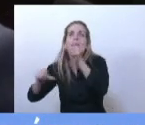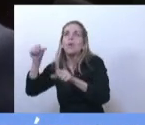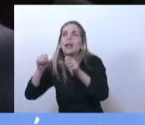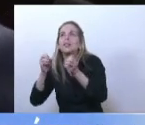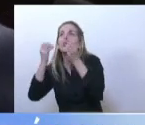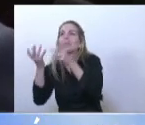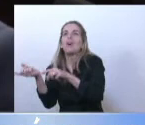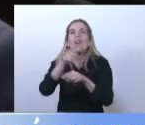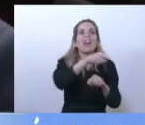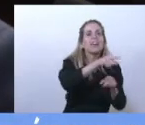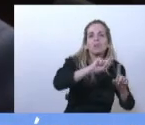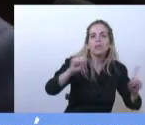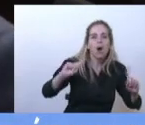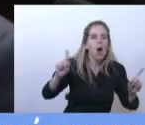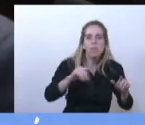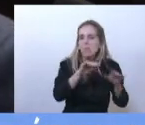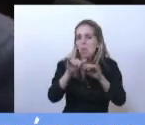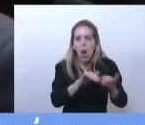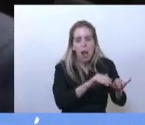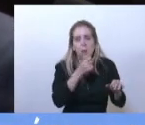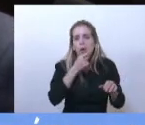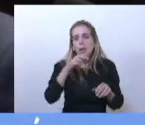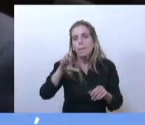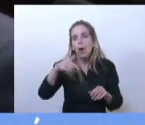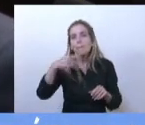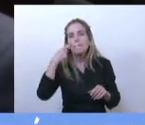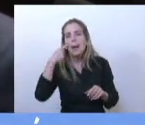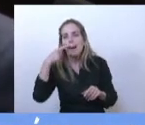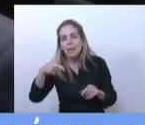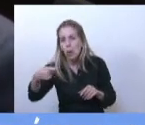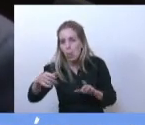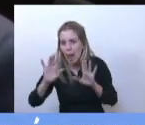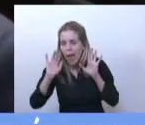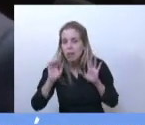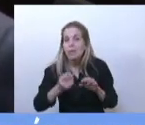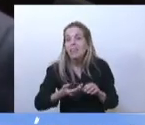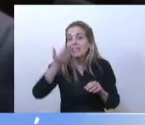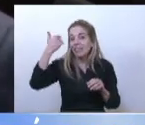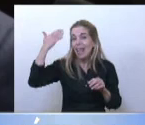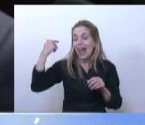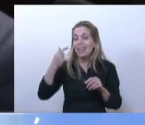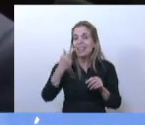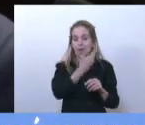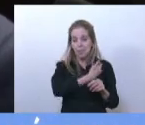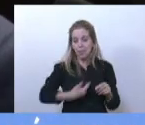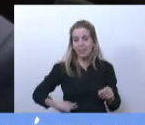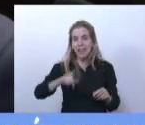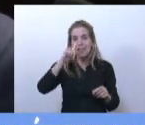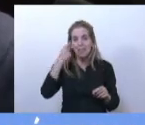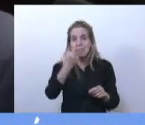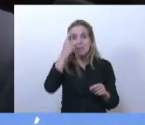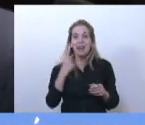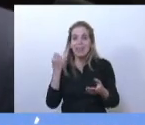país el para mí desde que alberto fernández es presidente le compra a